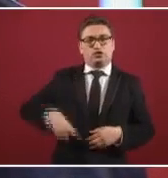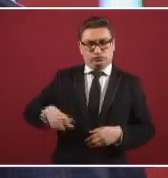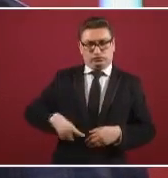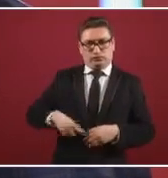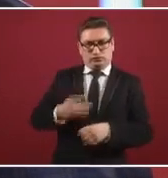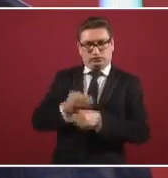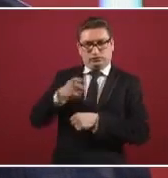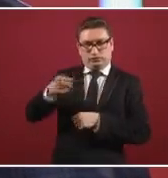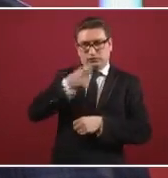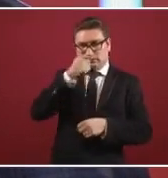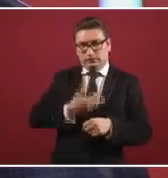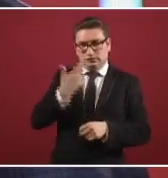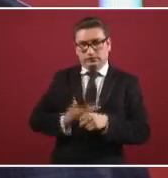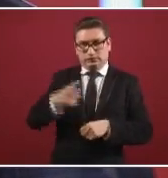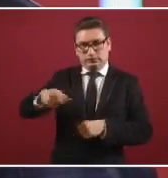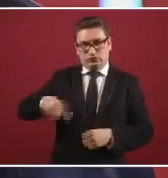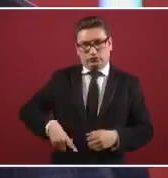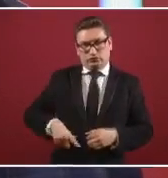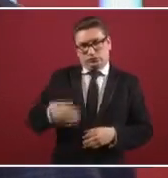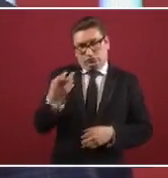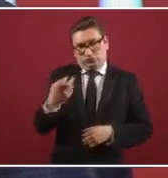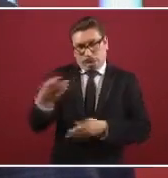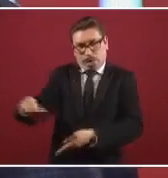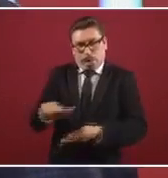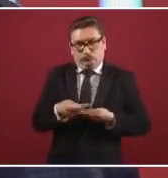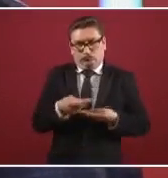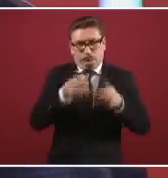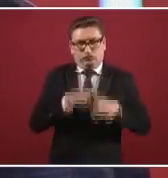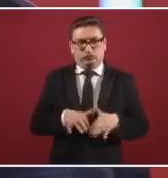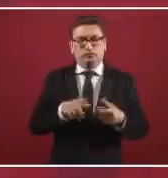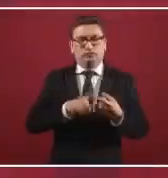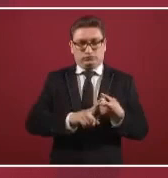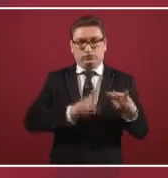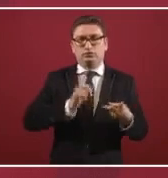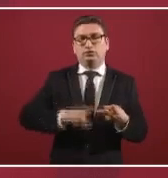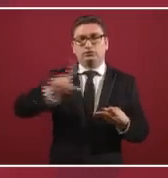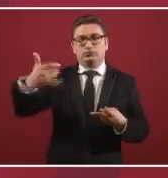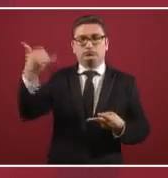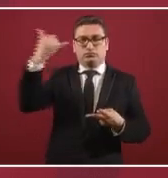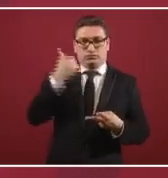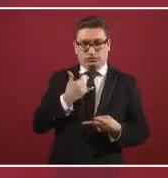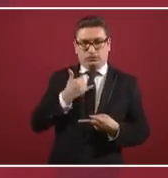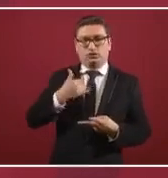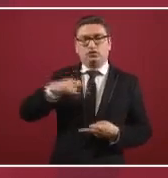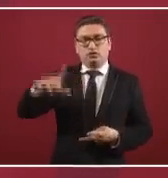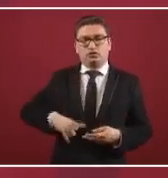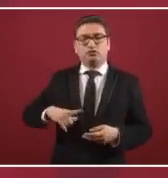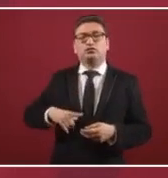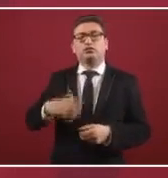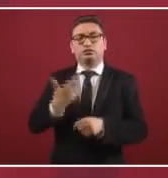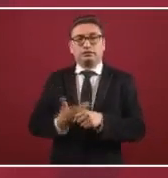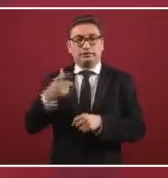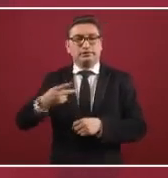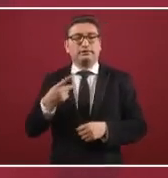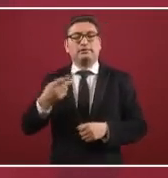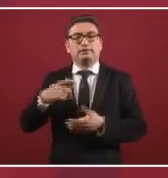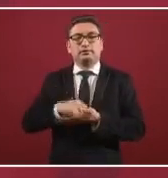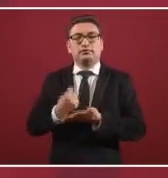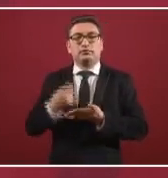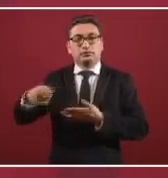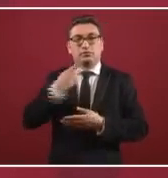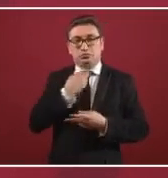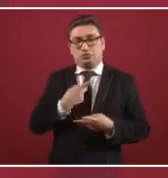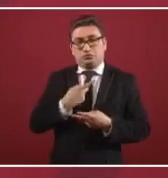por el secretario de gobierno de este estado. Recibí aparte una llamada del gobernador de Tamaulipas en donde nos pedían